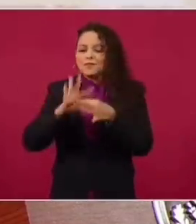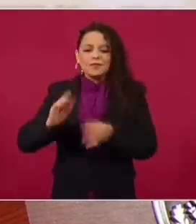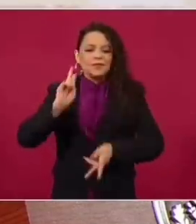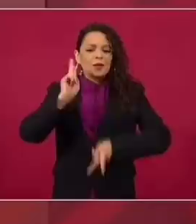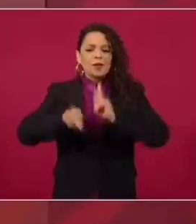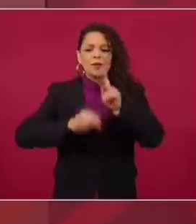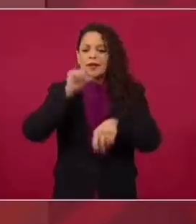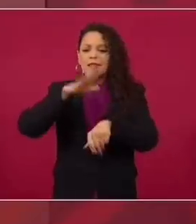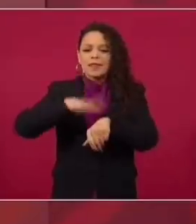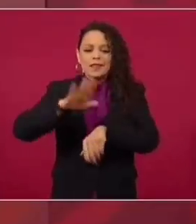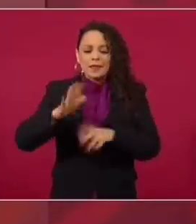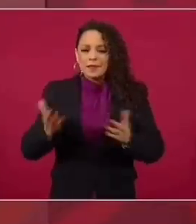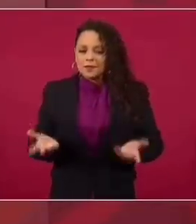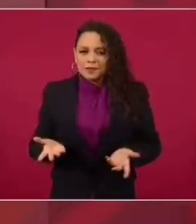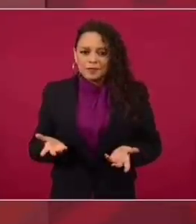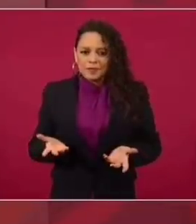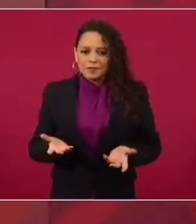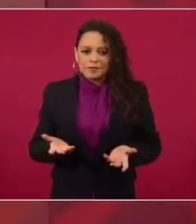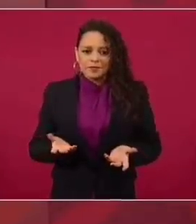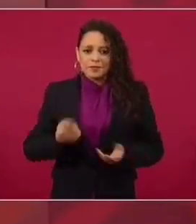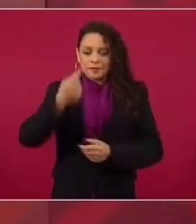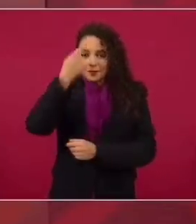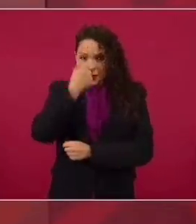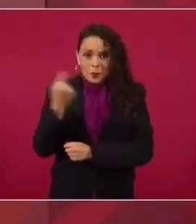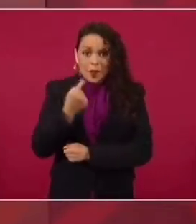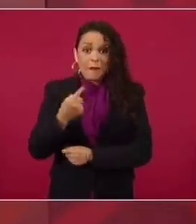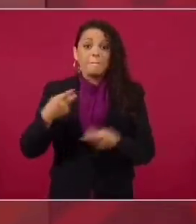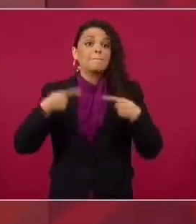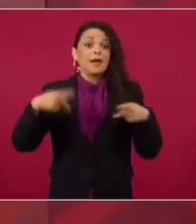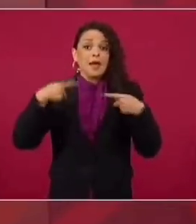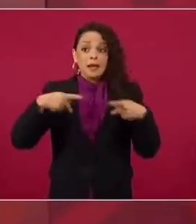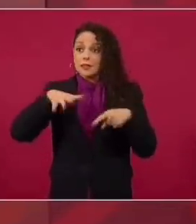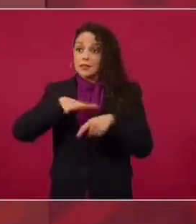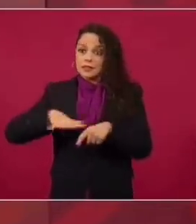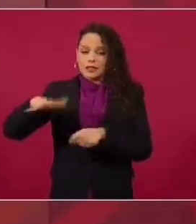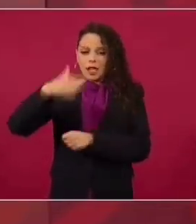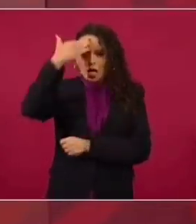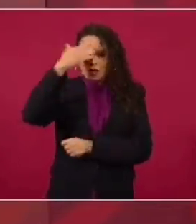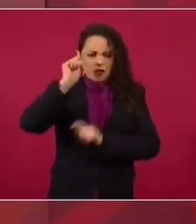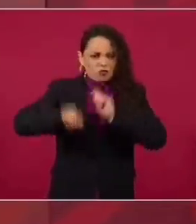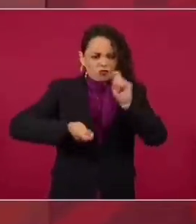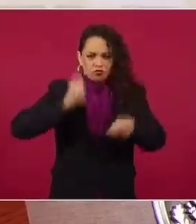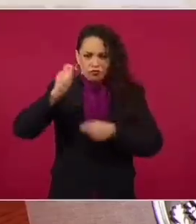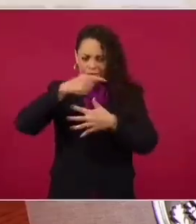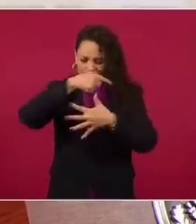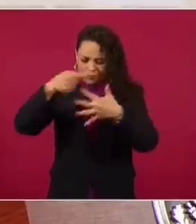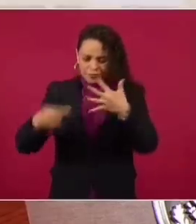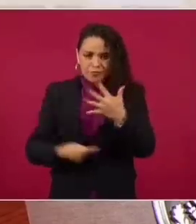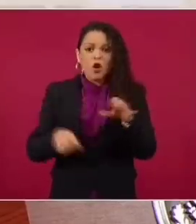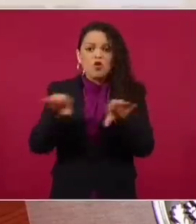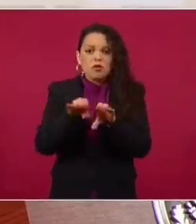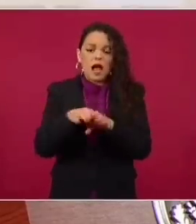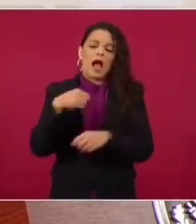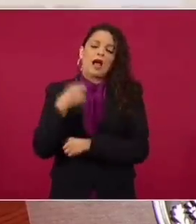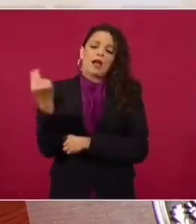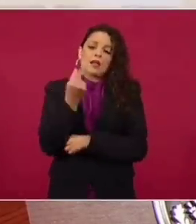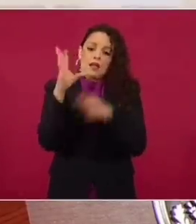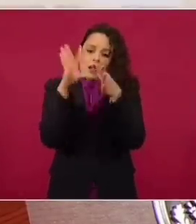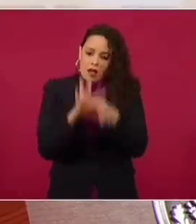conversación. O sea, para que la gente tenga todos los elementos. Yo lo tengo que platicar. O